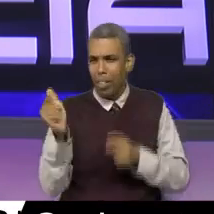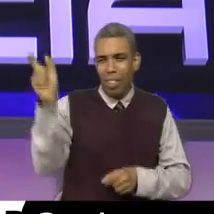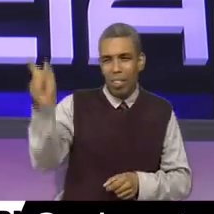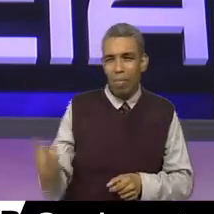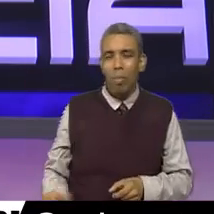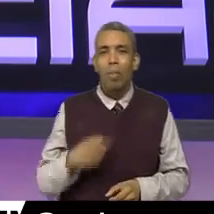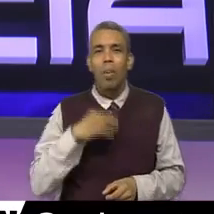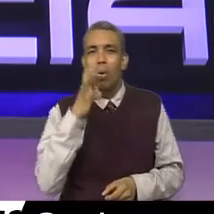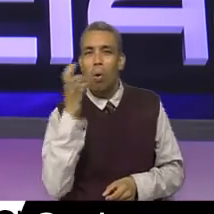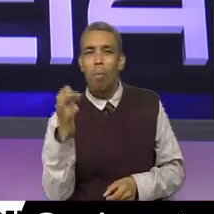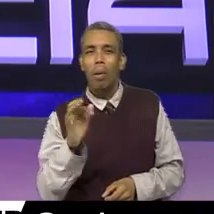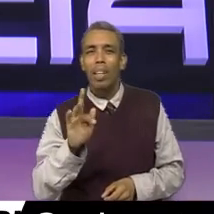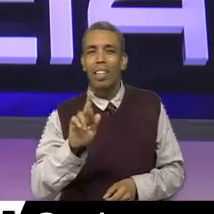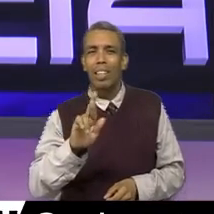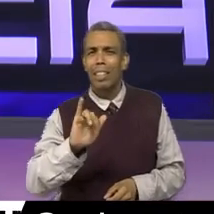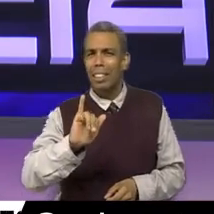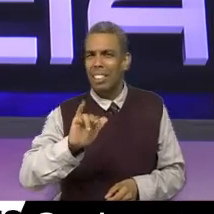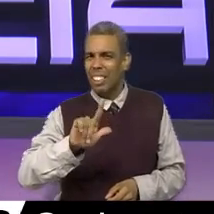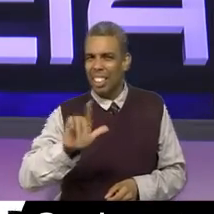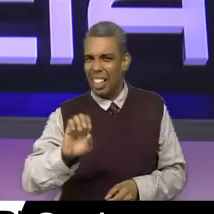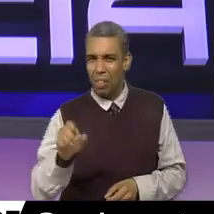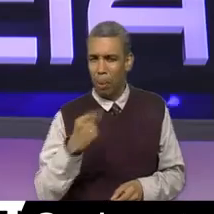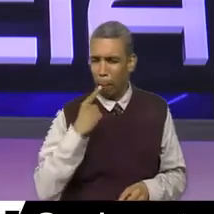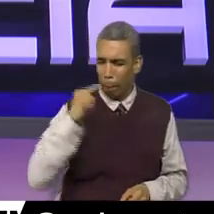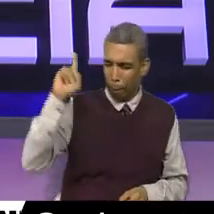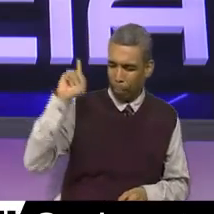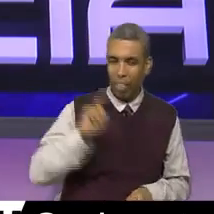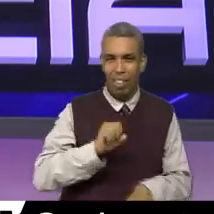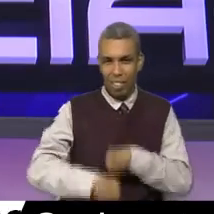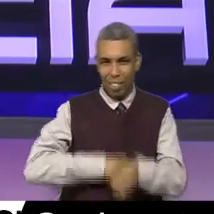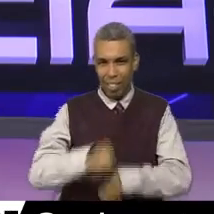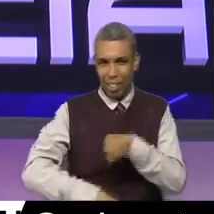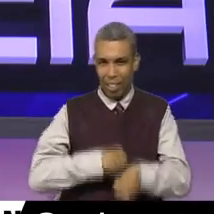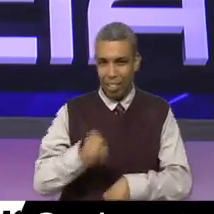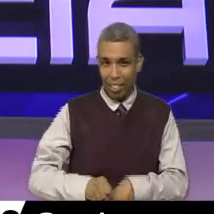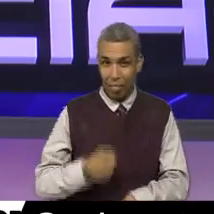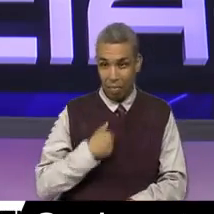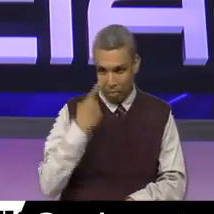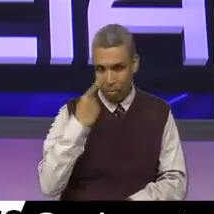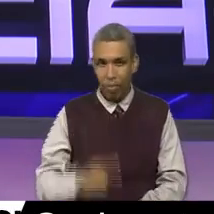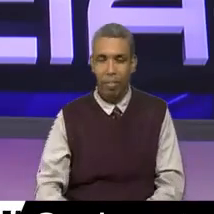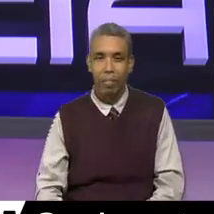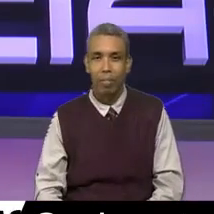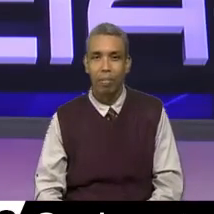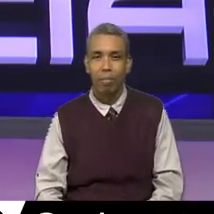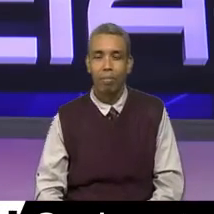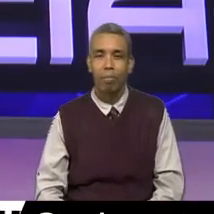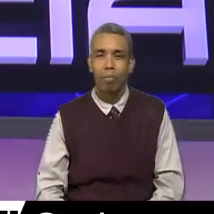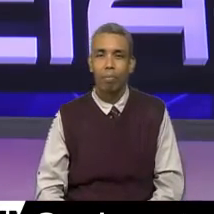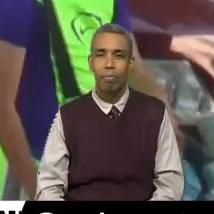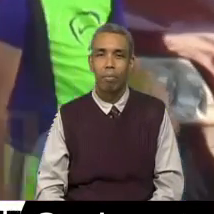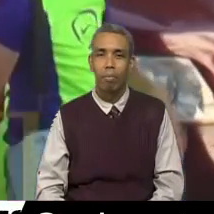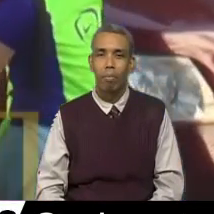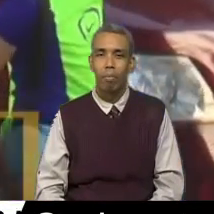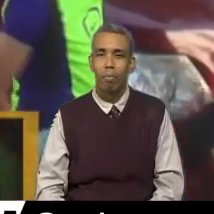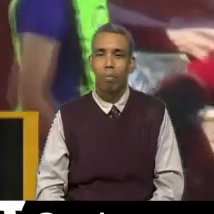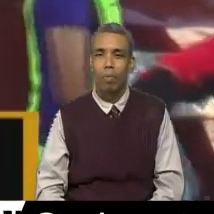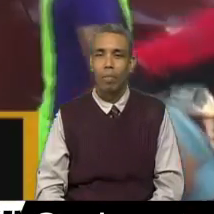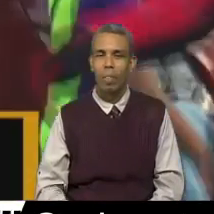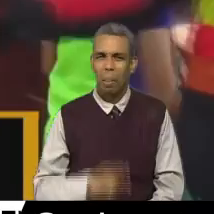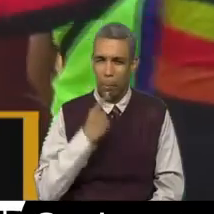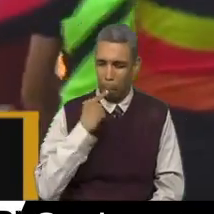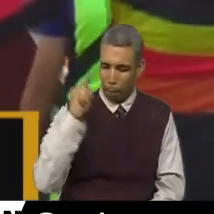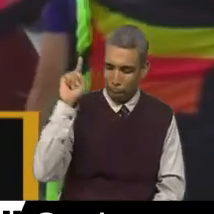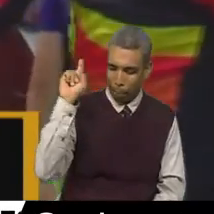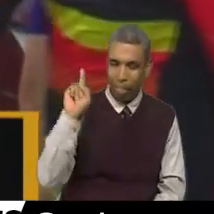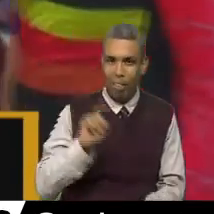inició Feriagro, versión número 52. Trillos fue la atracción en esta travesía. El que más llamó la